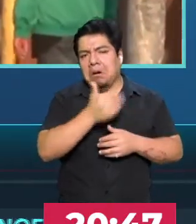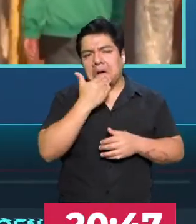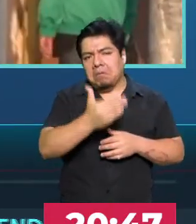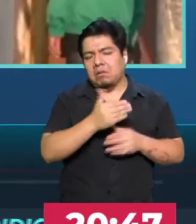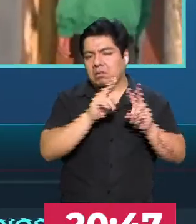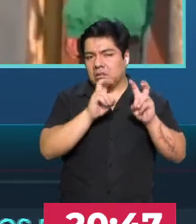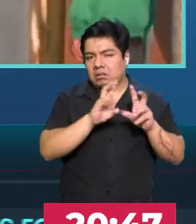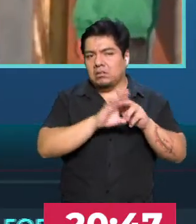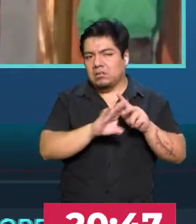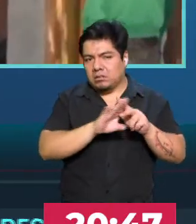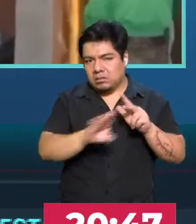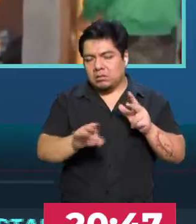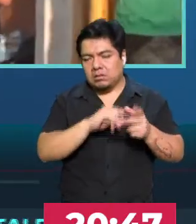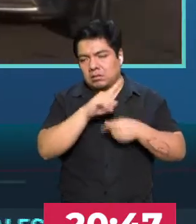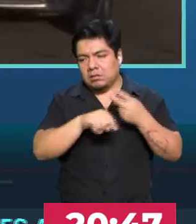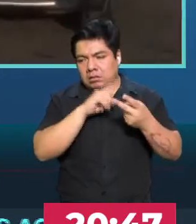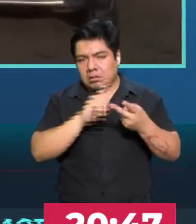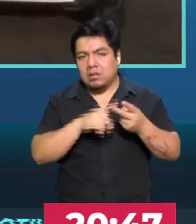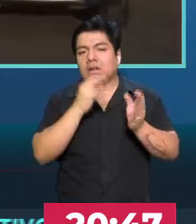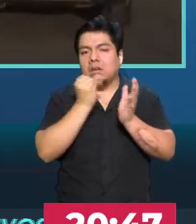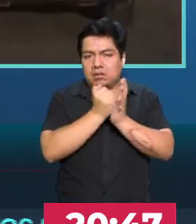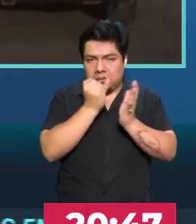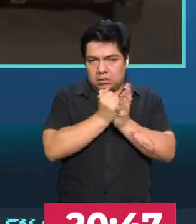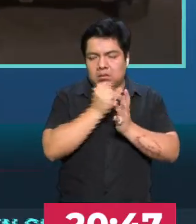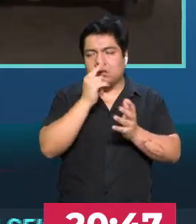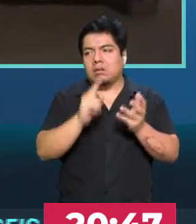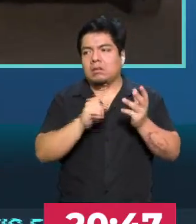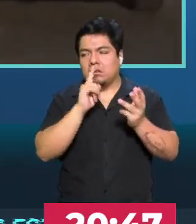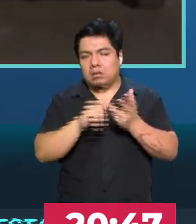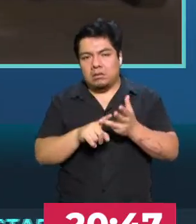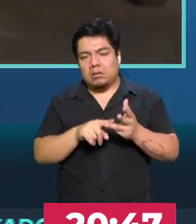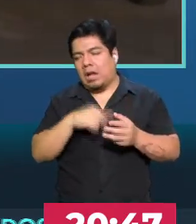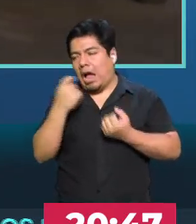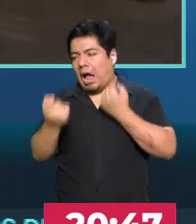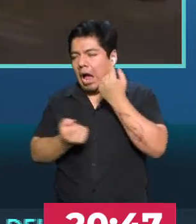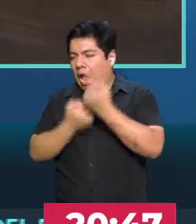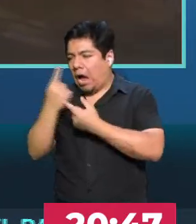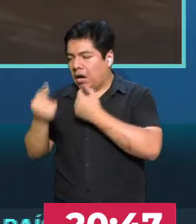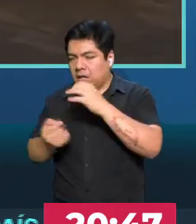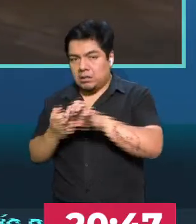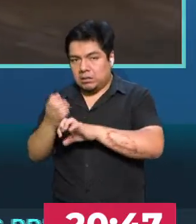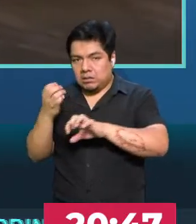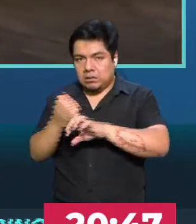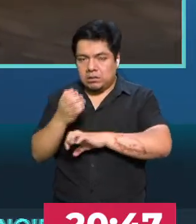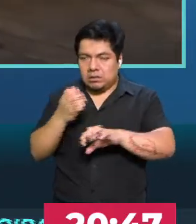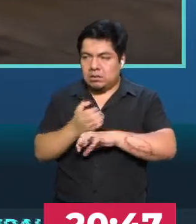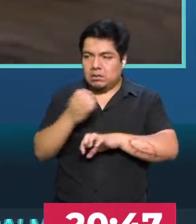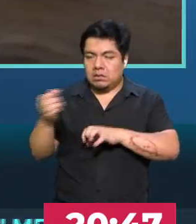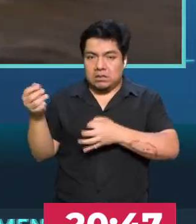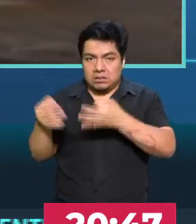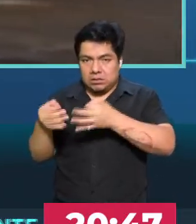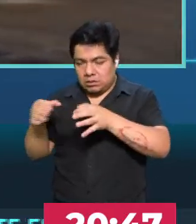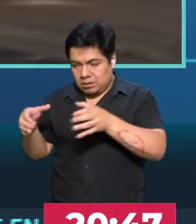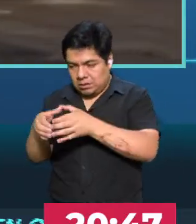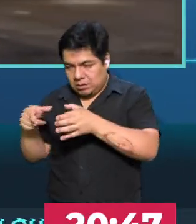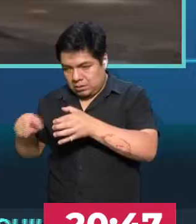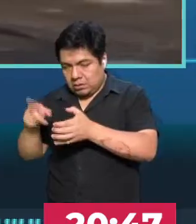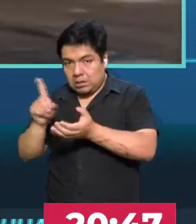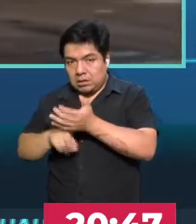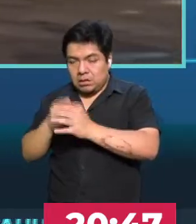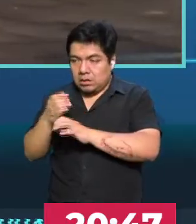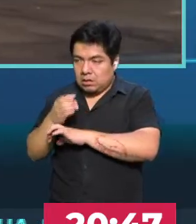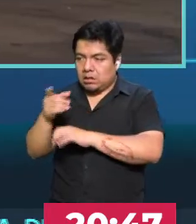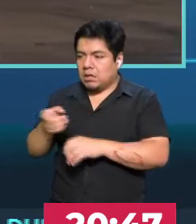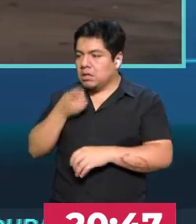de migración, en materia de aranceles, y de inmediato en algunos estados hay algunas cortes locales pues, que han